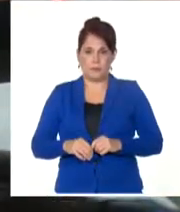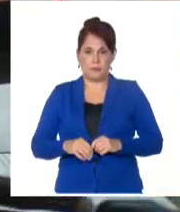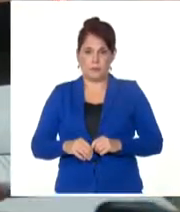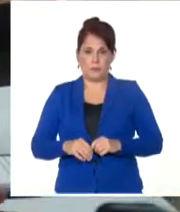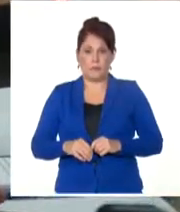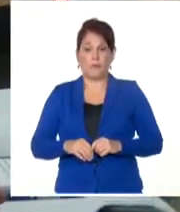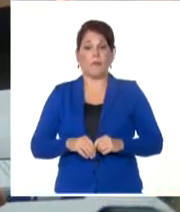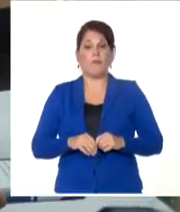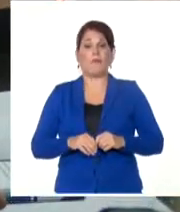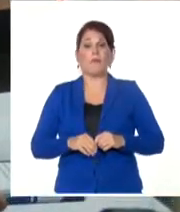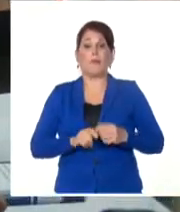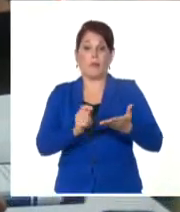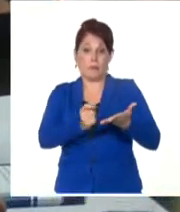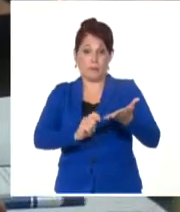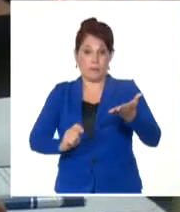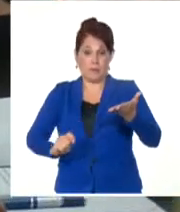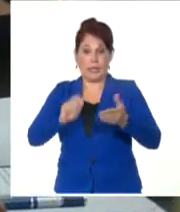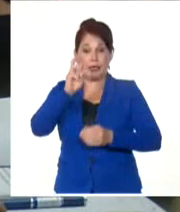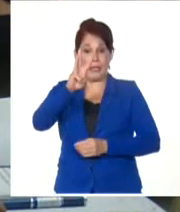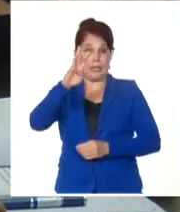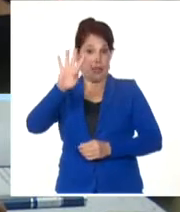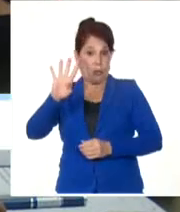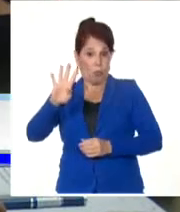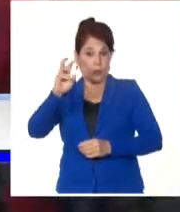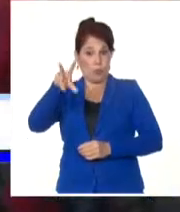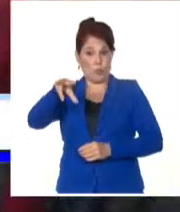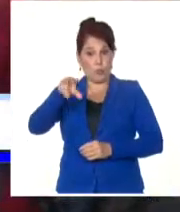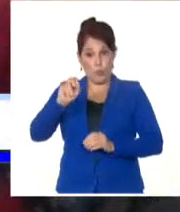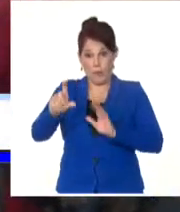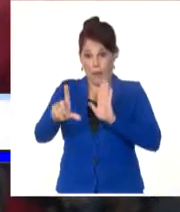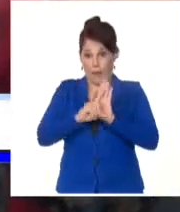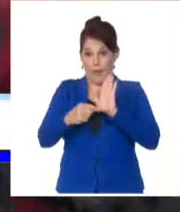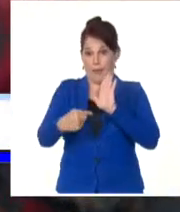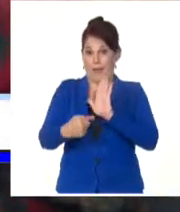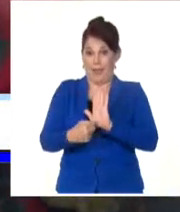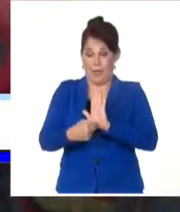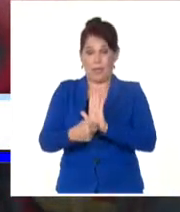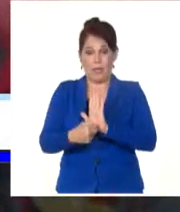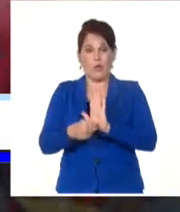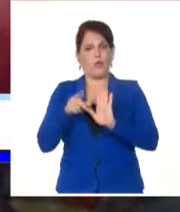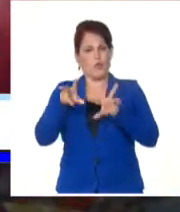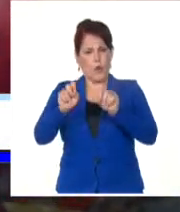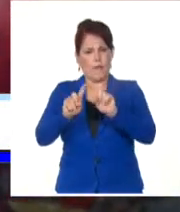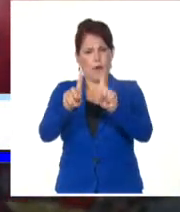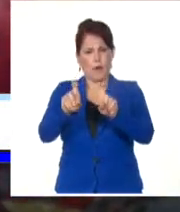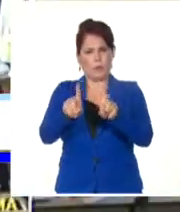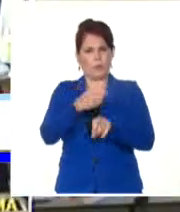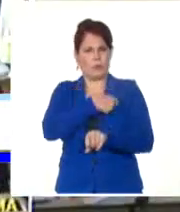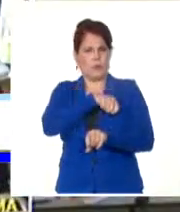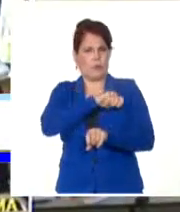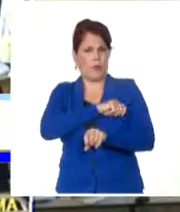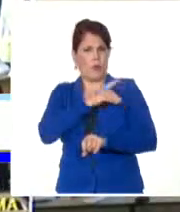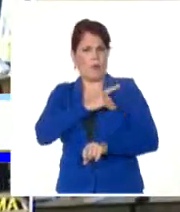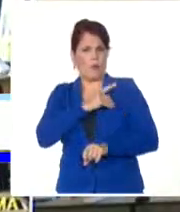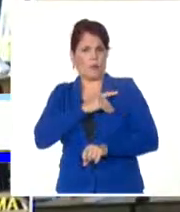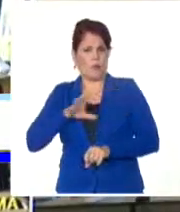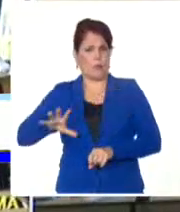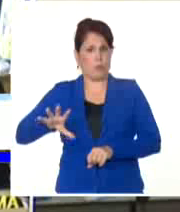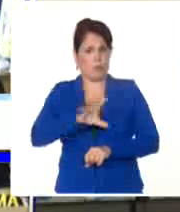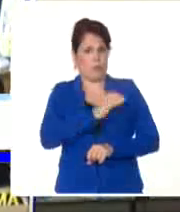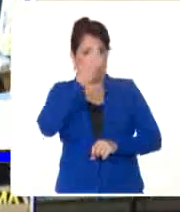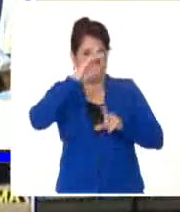La versión número 34 del proyecto de ley de comunicación social fue sometida a una nueva consulta entre los diputados de todo el